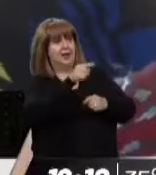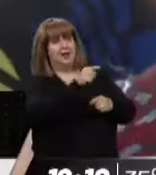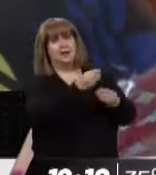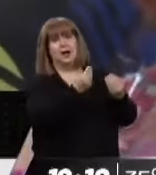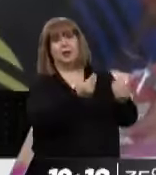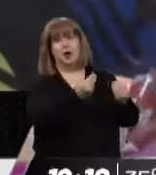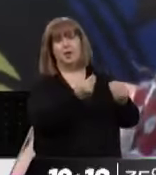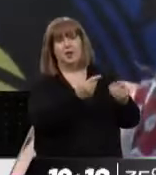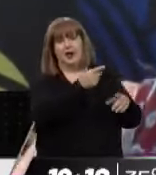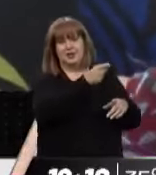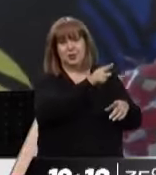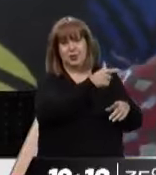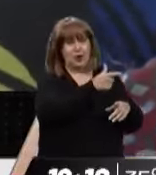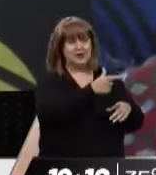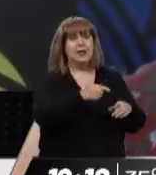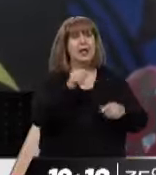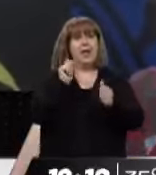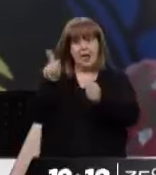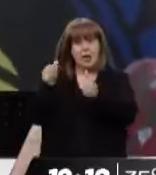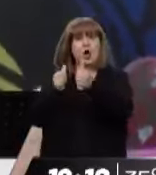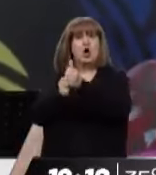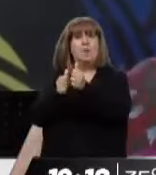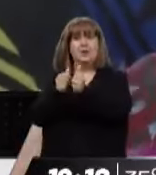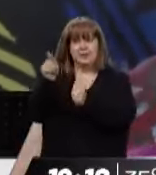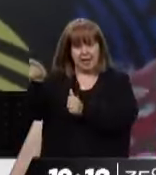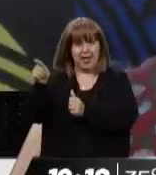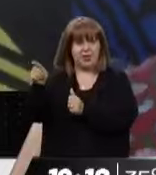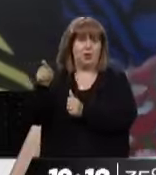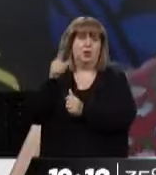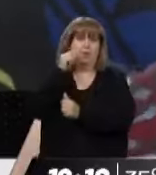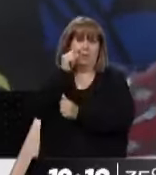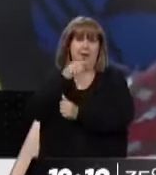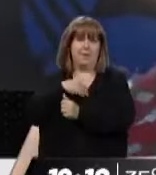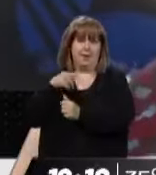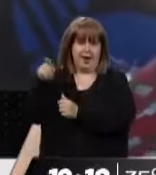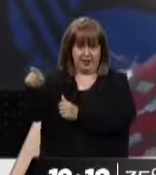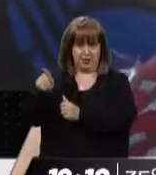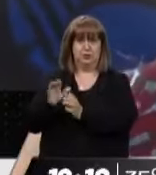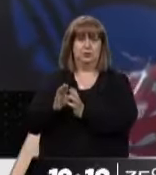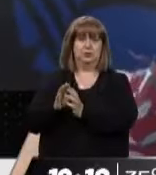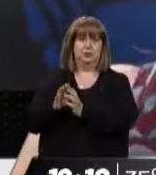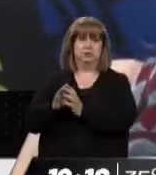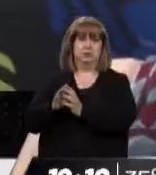los padres. Los cómplices son ellos. Ahora la investigación se centra más en el entorno de la madre y en el entorno